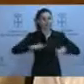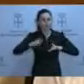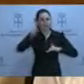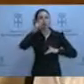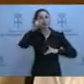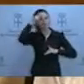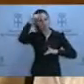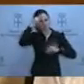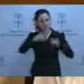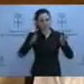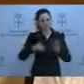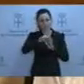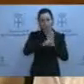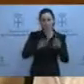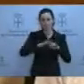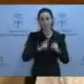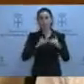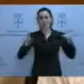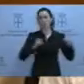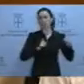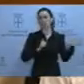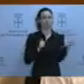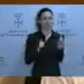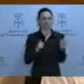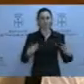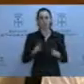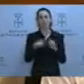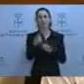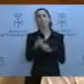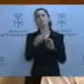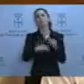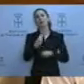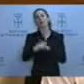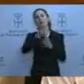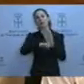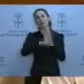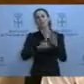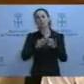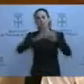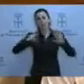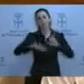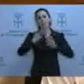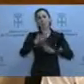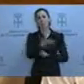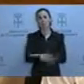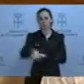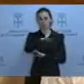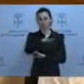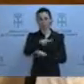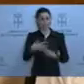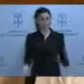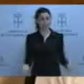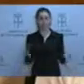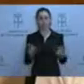marco adecuado para tener un agente de igualdad de oportunidades. Y luego se desarrollan una serie de programas que nos indican claramente hacia dónde va a ir. Hay 7